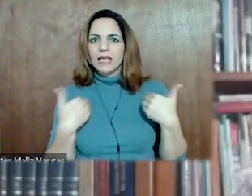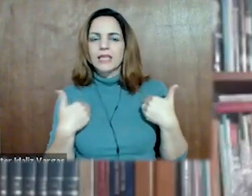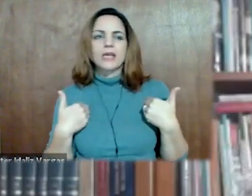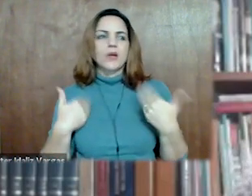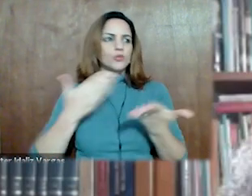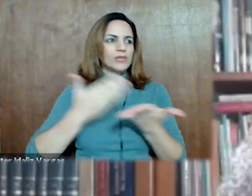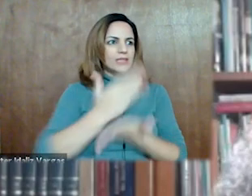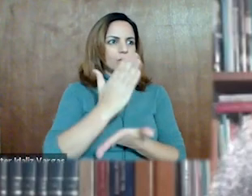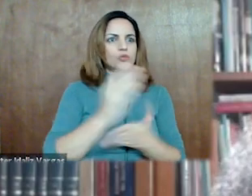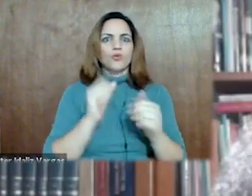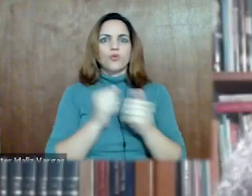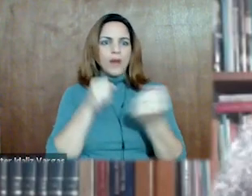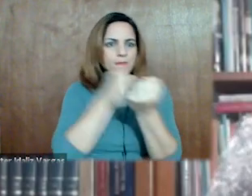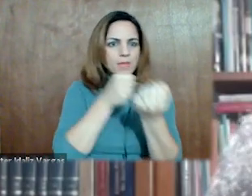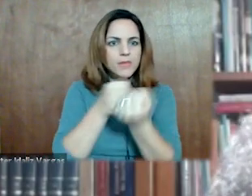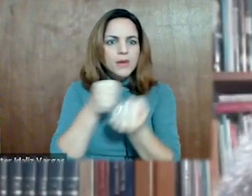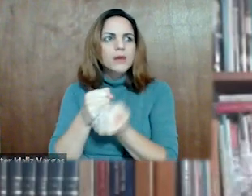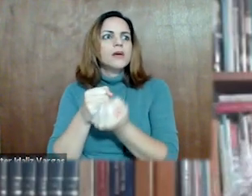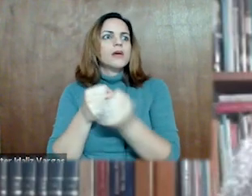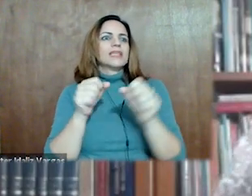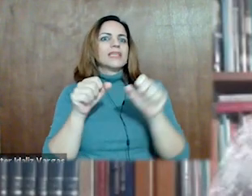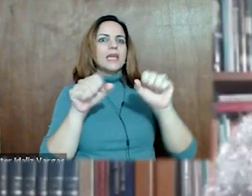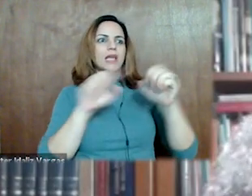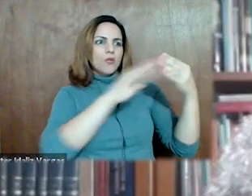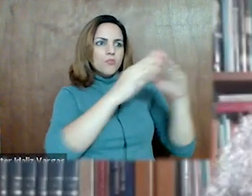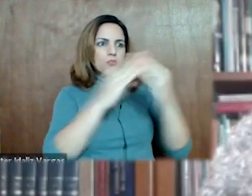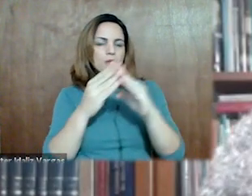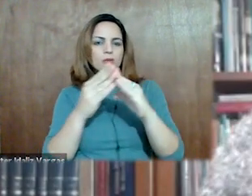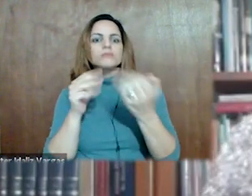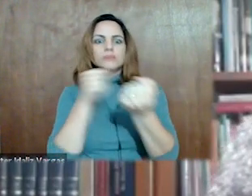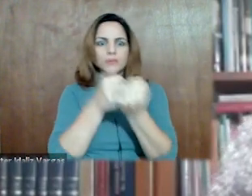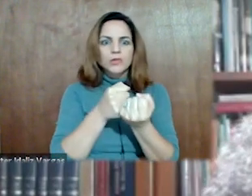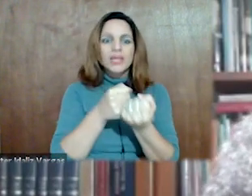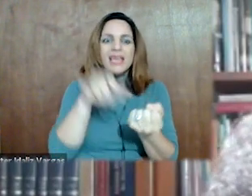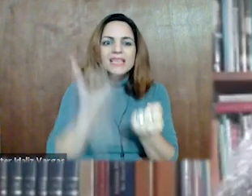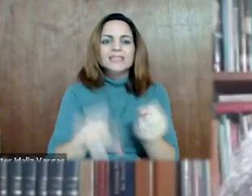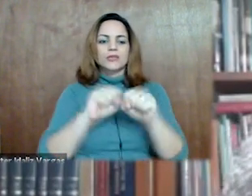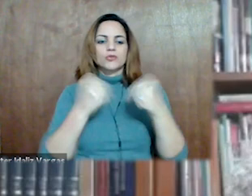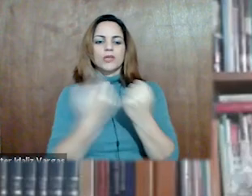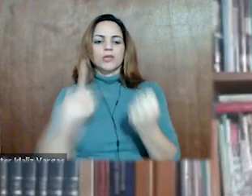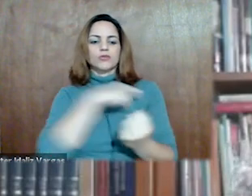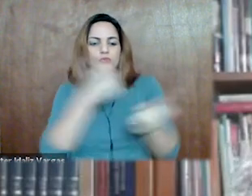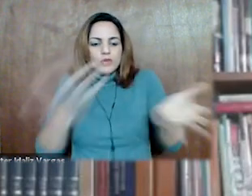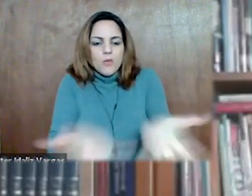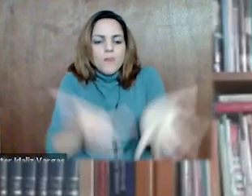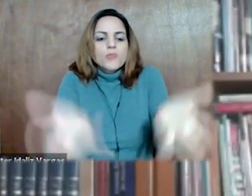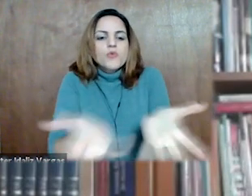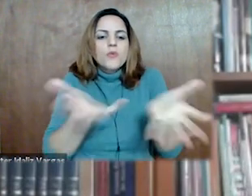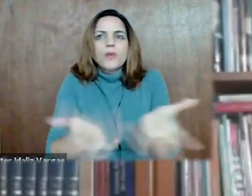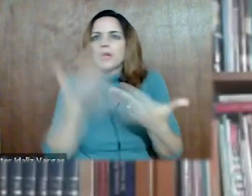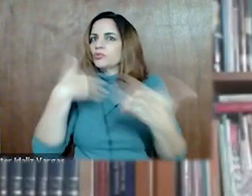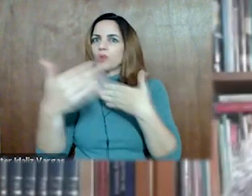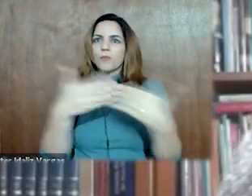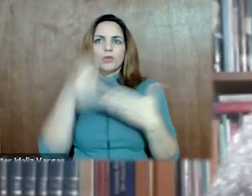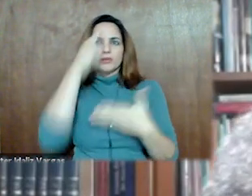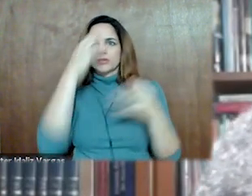una sociedad que impulse la solidaridad entre los pueblos. Esa es la sociedad que queremos impulsar, no importa el estatus que finalmente Puerto Rico